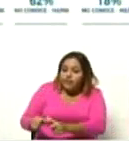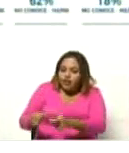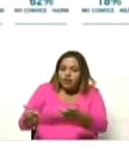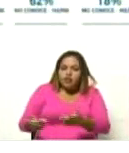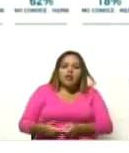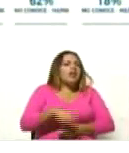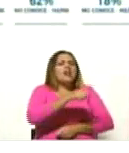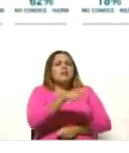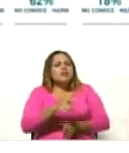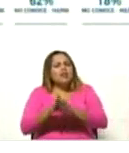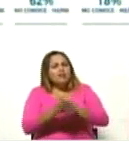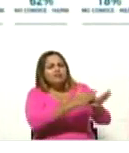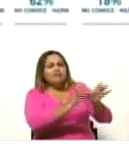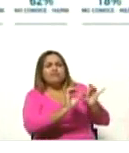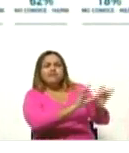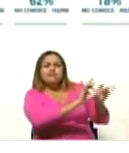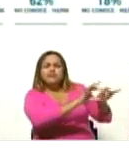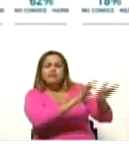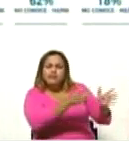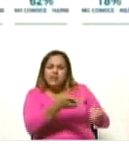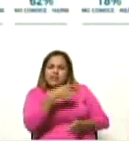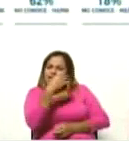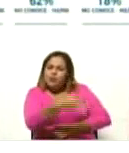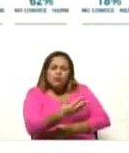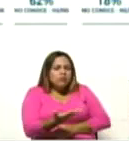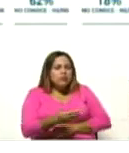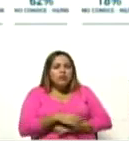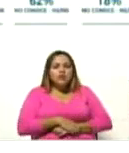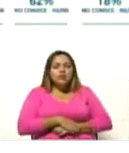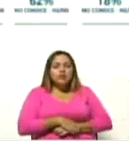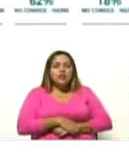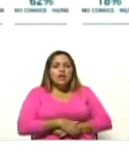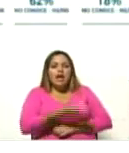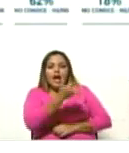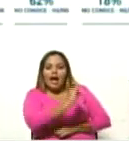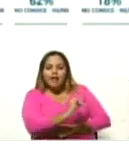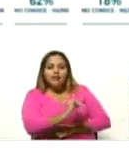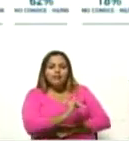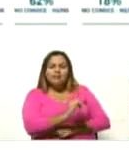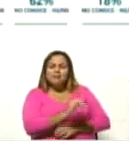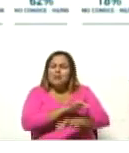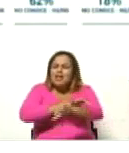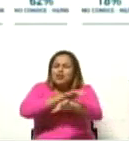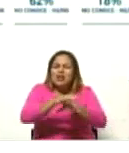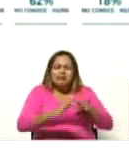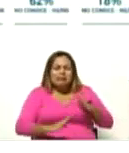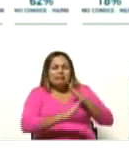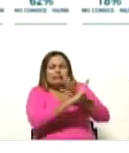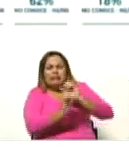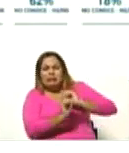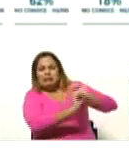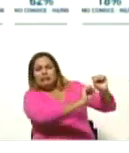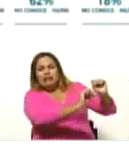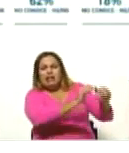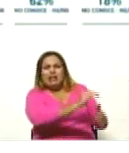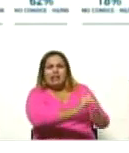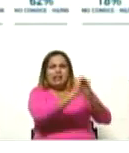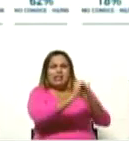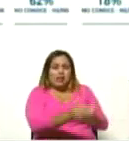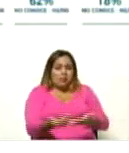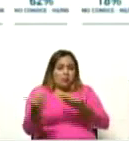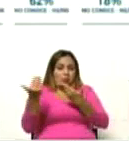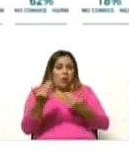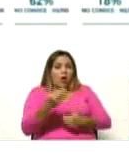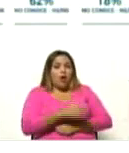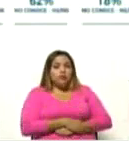gente, definitivamente, independientemente de lo que hagan, se ha consolidado un rechazo mayoritario hacia estos dirigentes de oposición